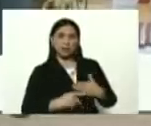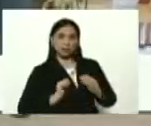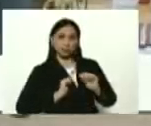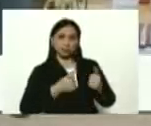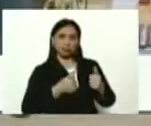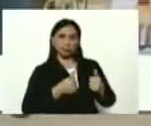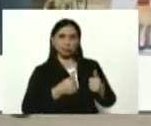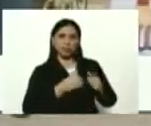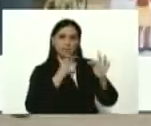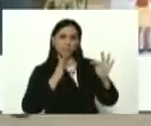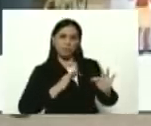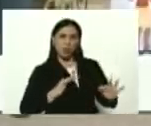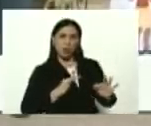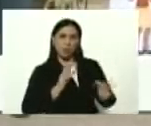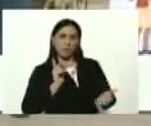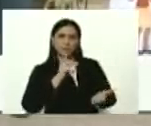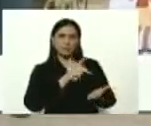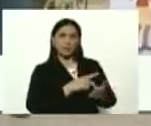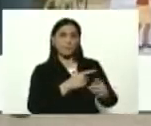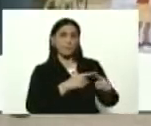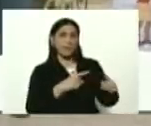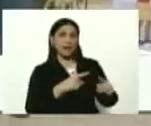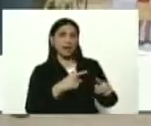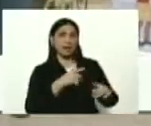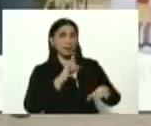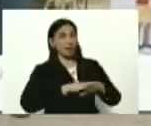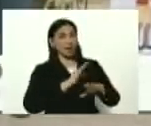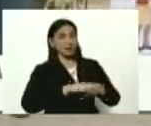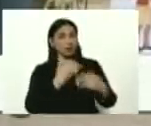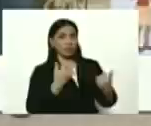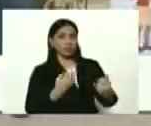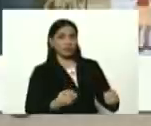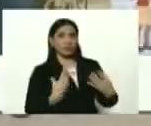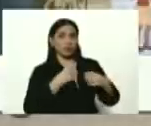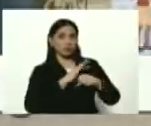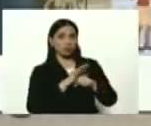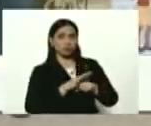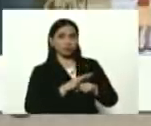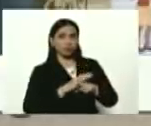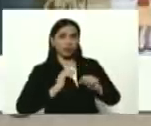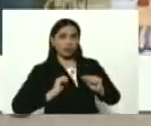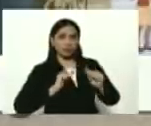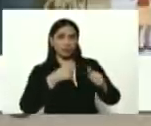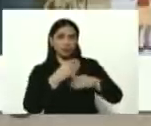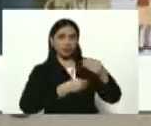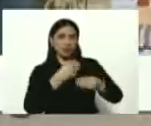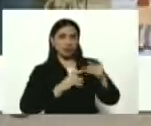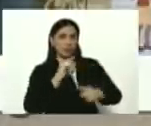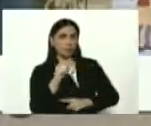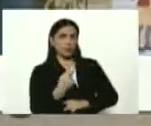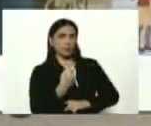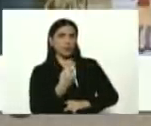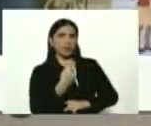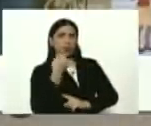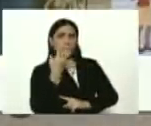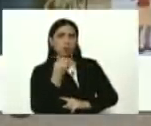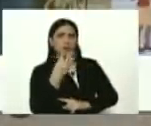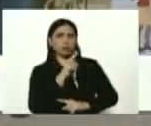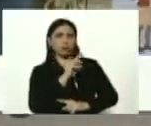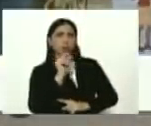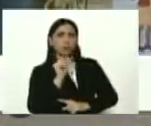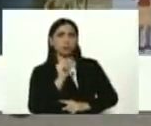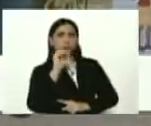manera presencial, pero por motivo a la pandemia se lanzó un primer congreso 2.0